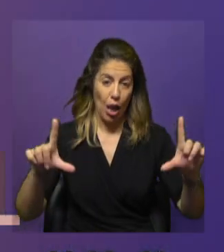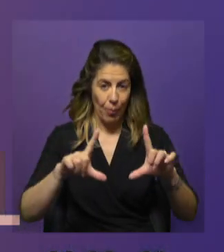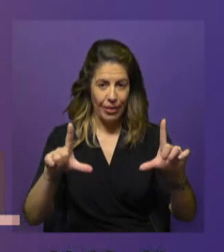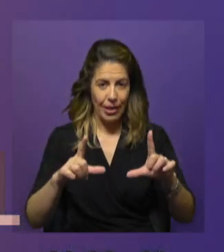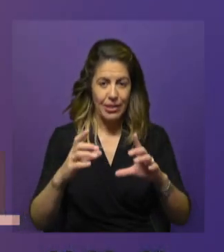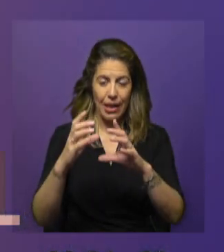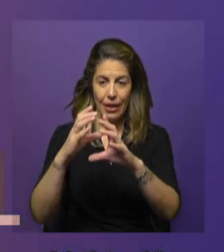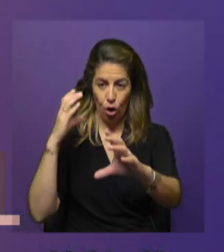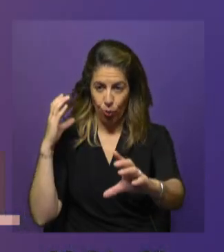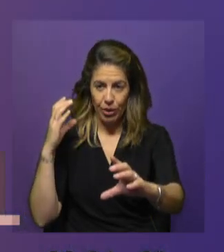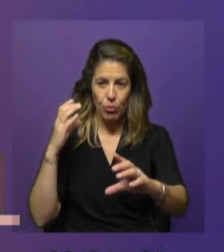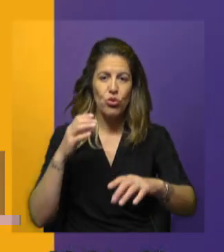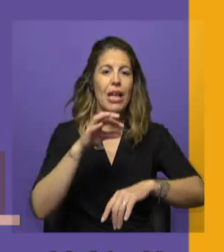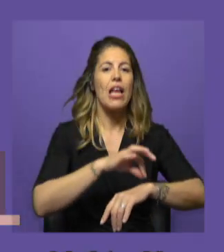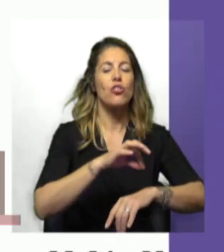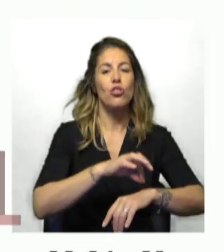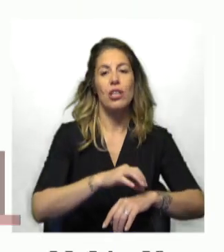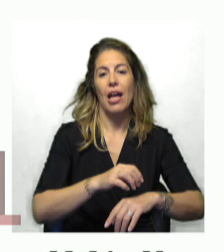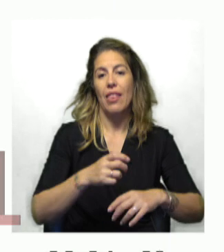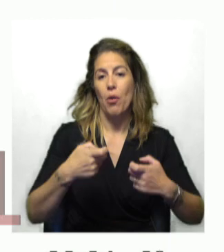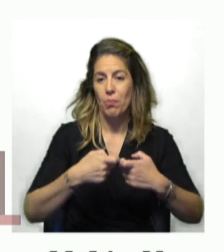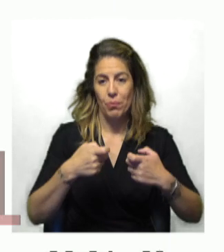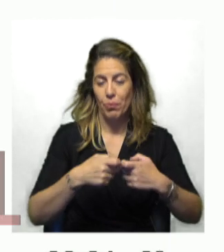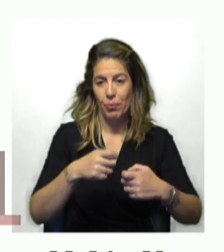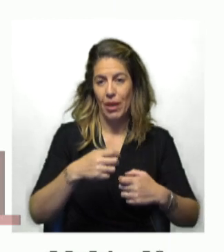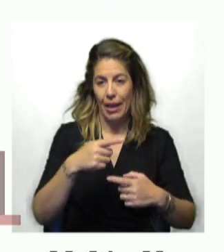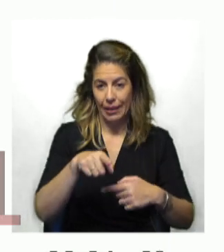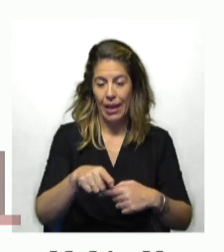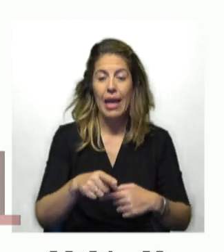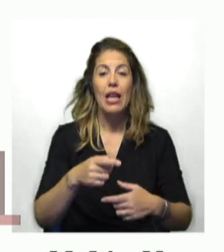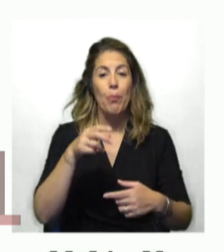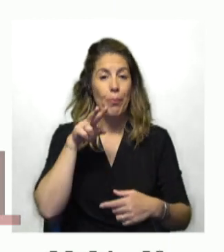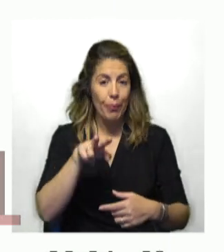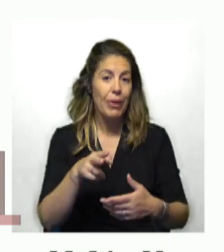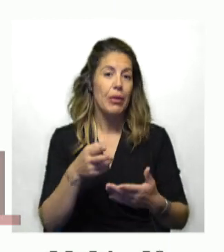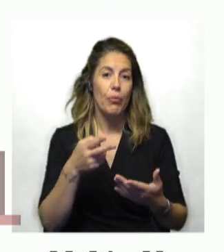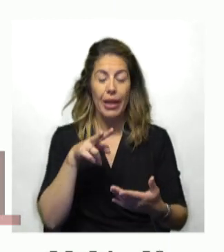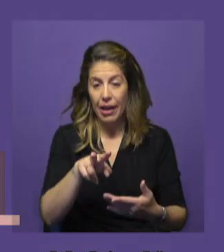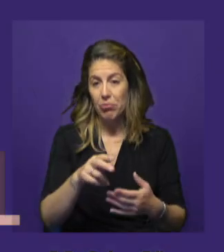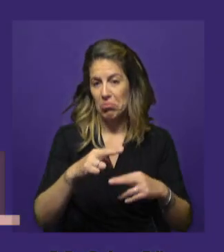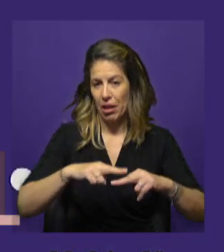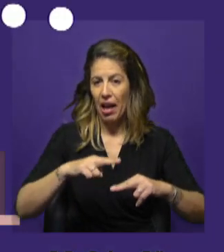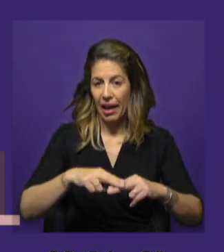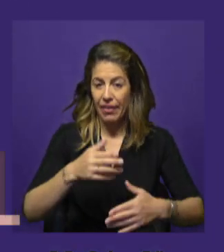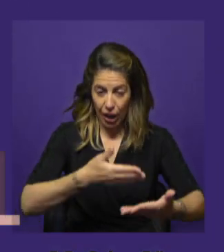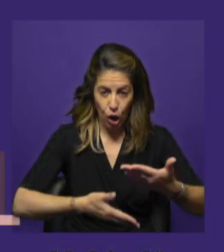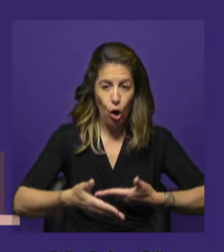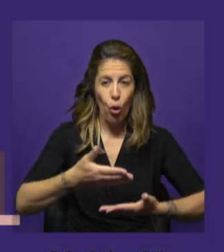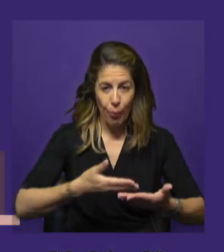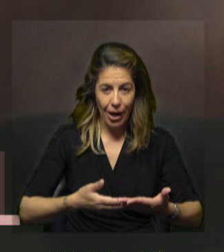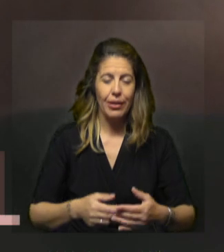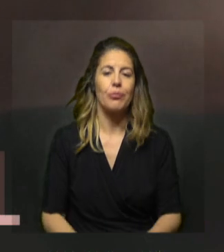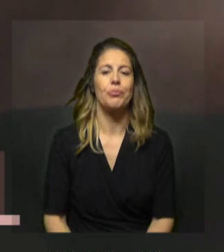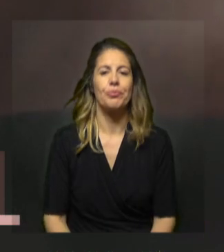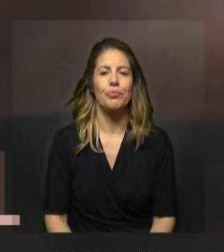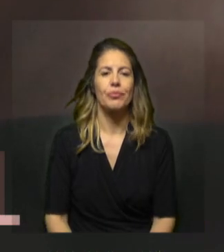de mutualistas. Le pedimos a la gente que vea esto en las redes, que lo comparta, ¿no? Y que venga, hay una carpa que va a estar hoy